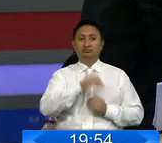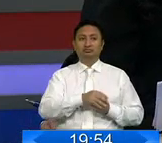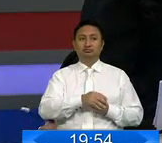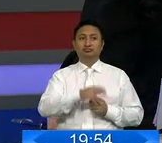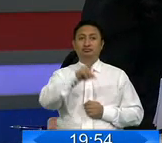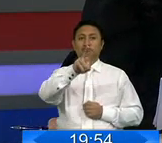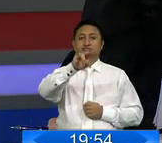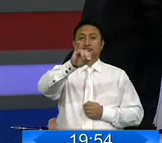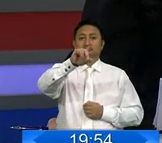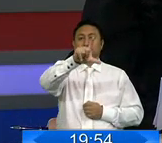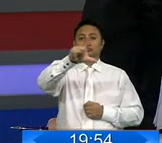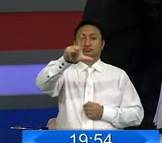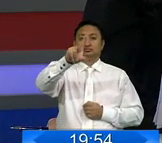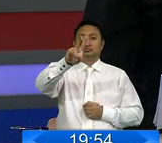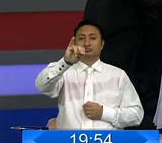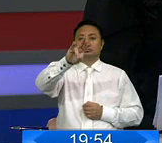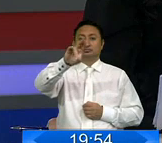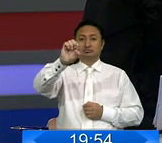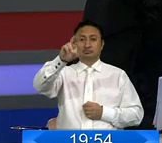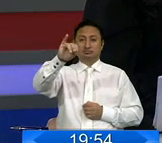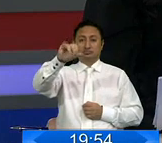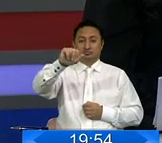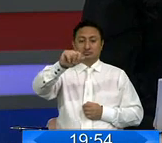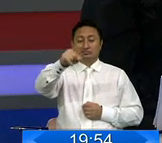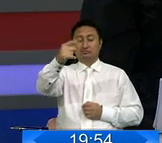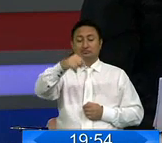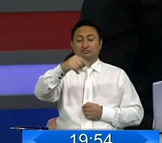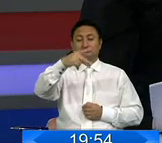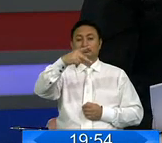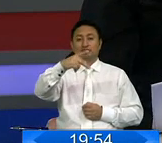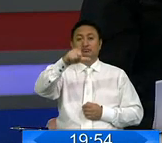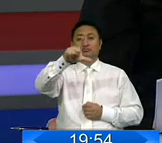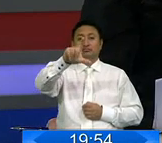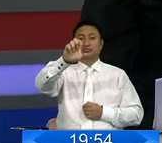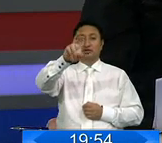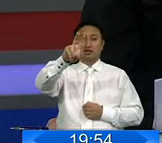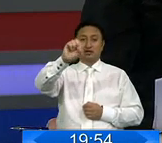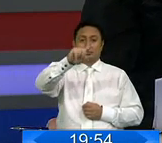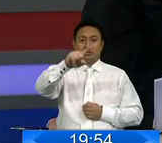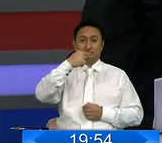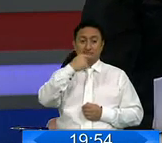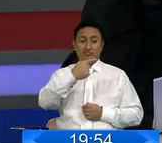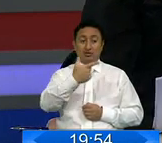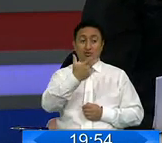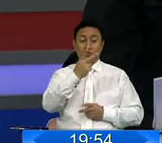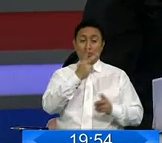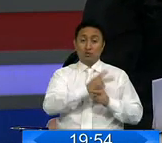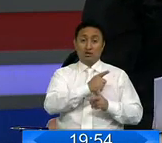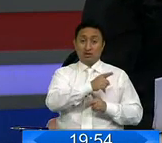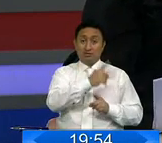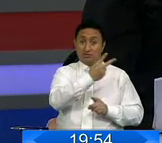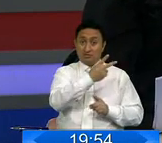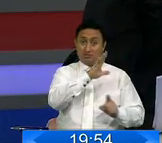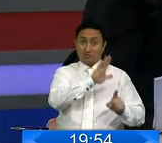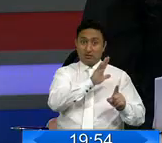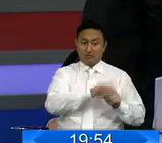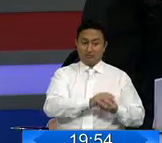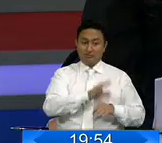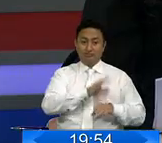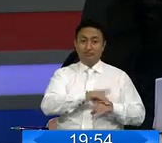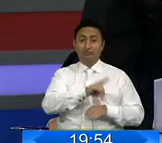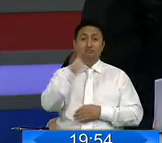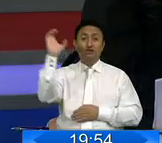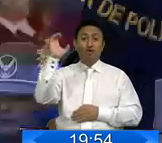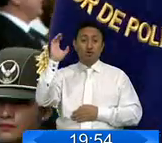Fernando Villavicencio y el exasambleísta Clever Jiménez. La información sobre la amenaza proviene de una fuente de